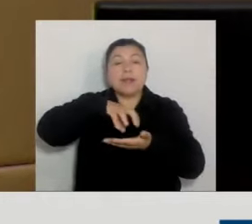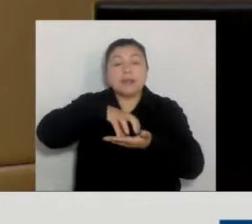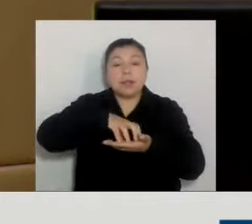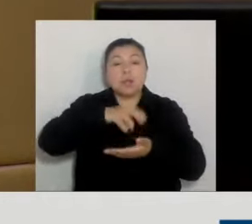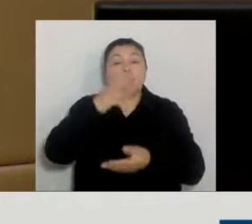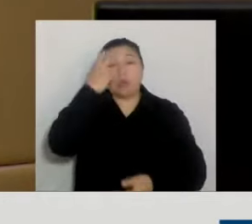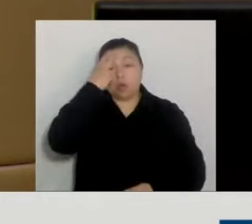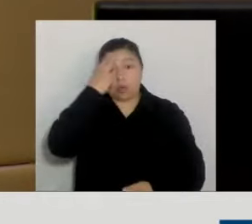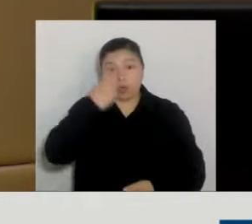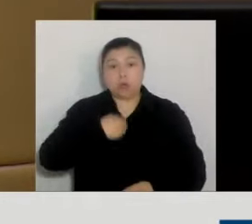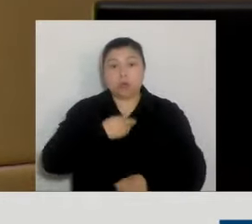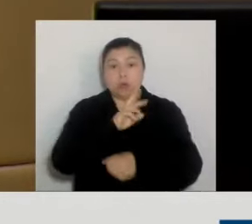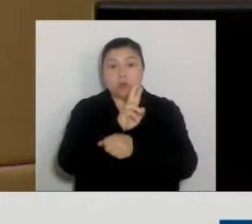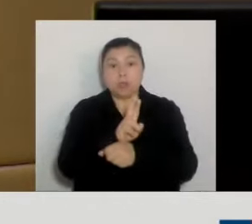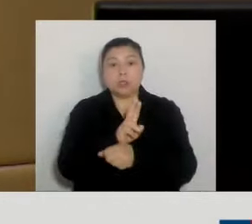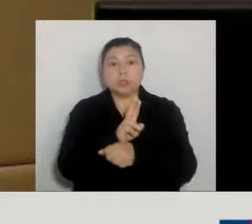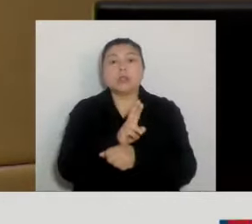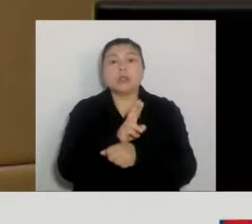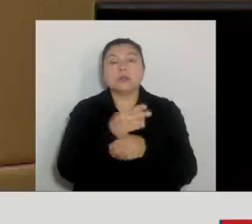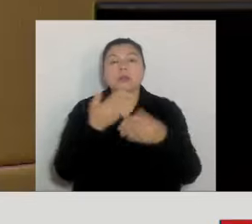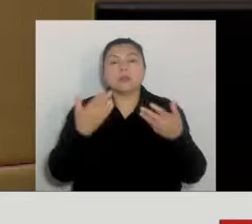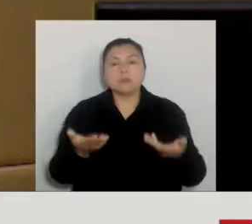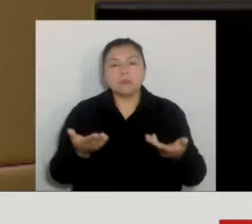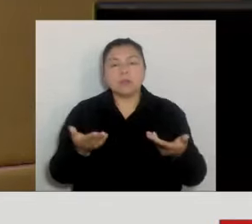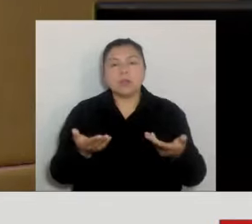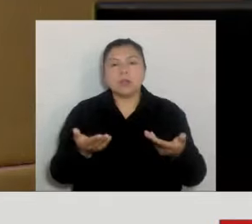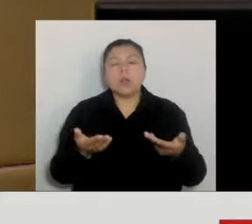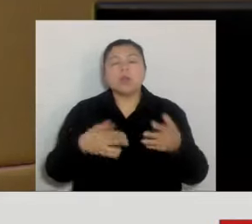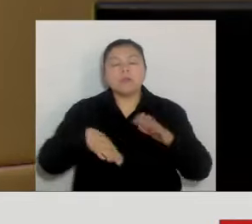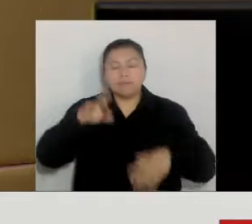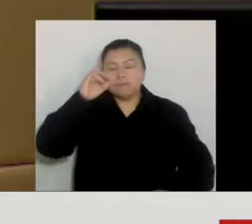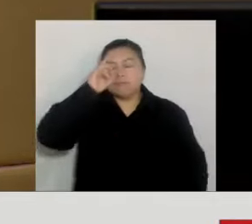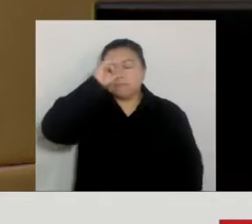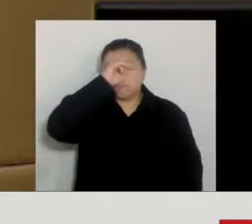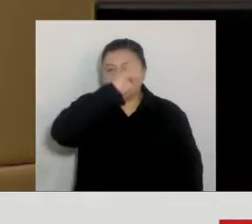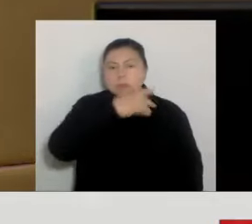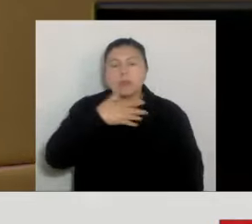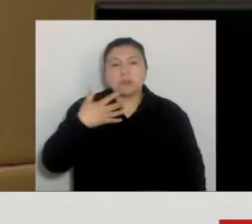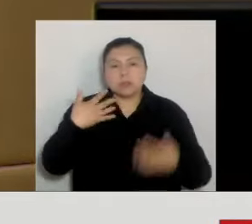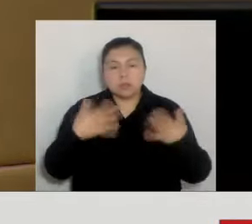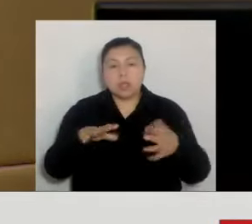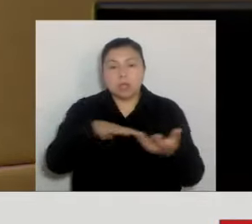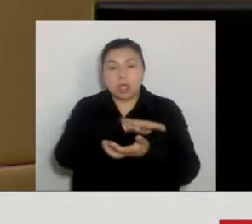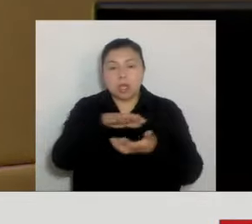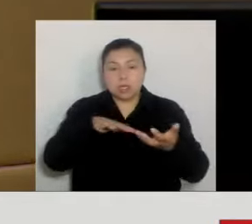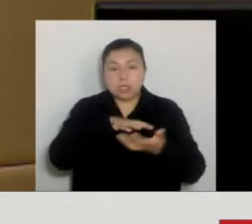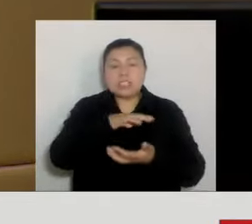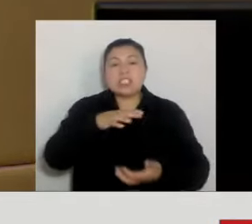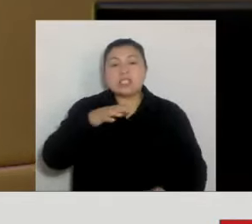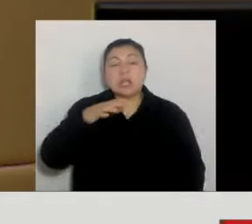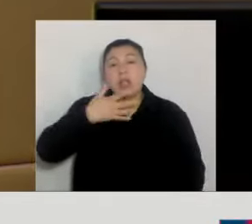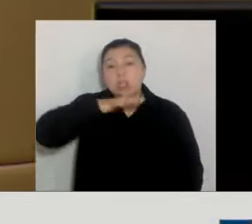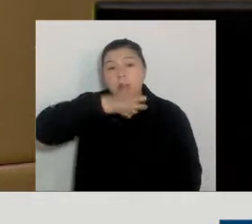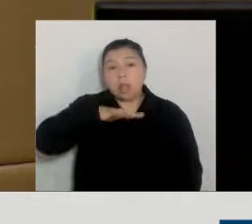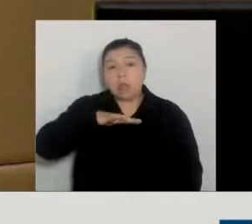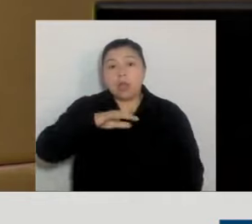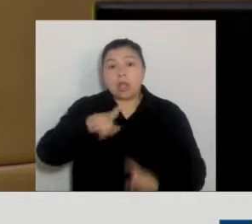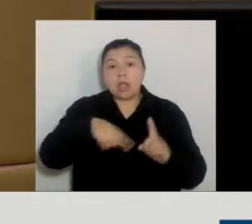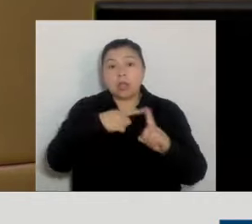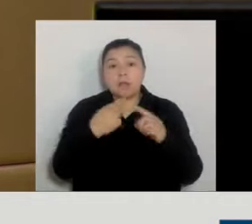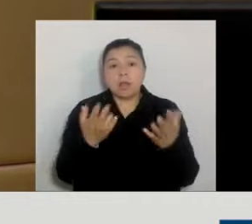represento dicho escenario es aún más complejo ya que la crisis hídrica y además la necesidad de